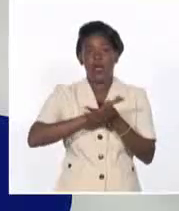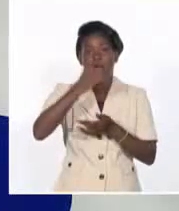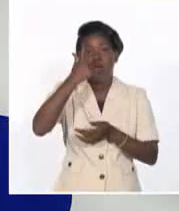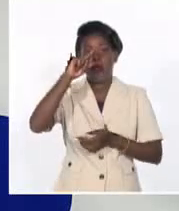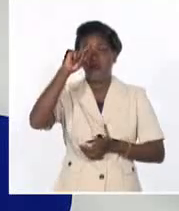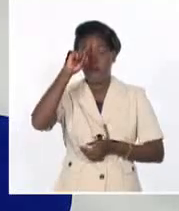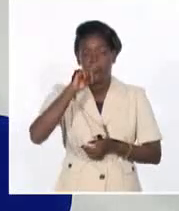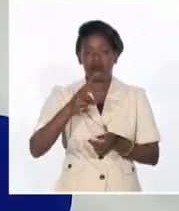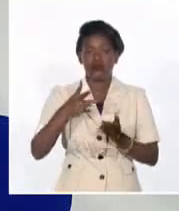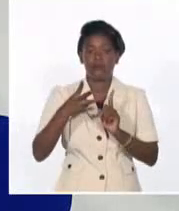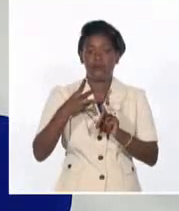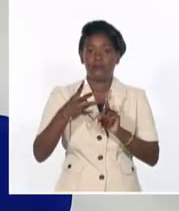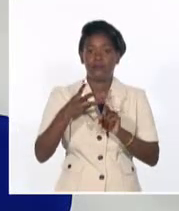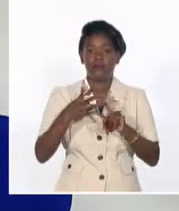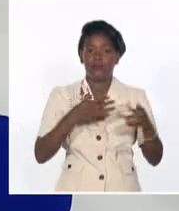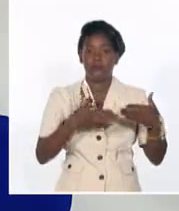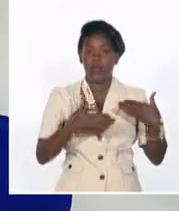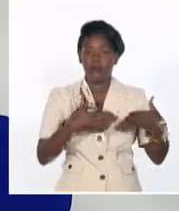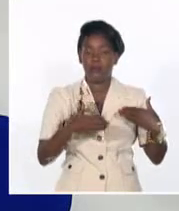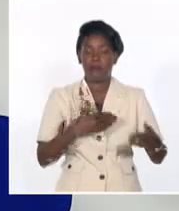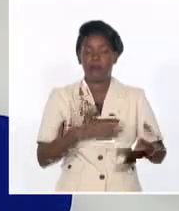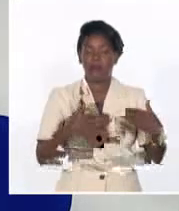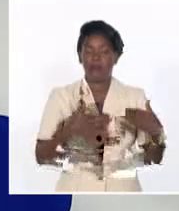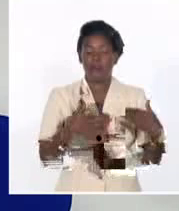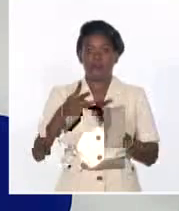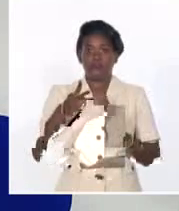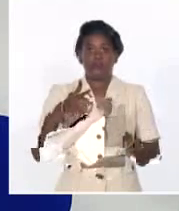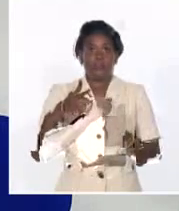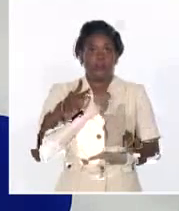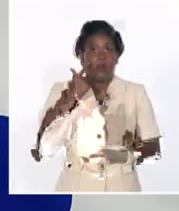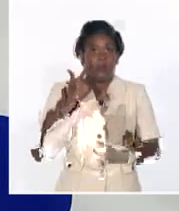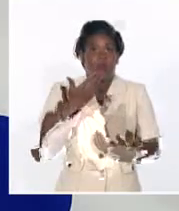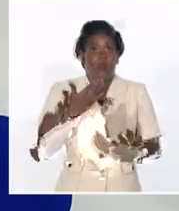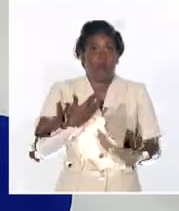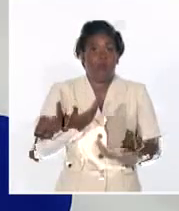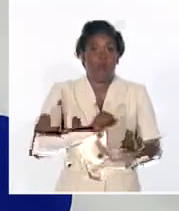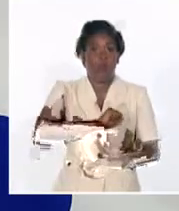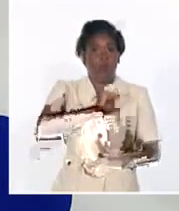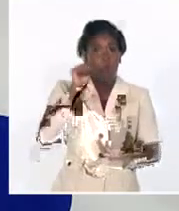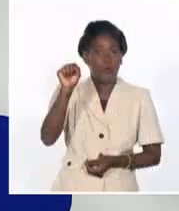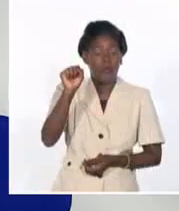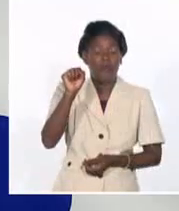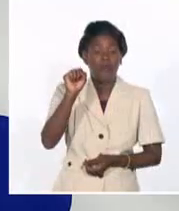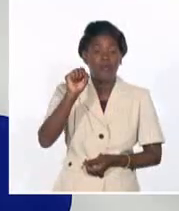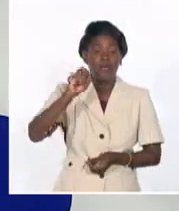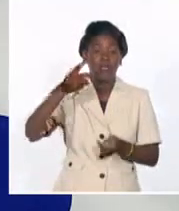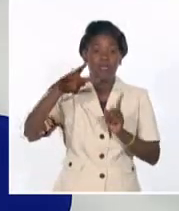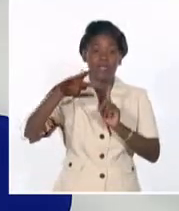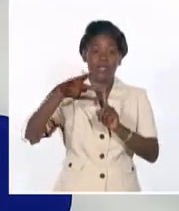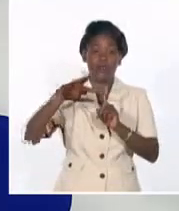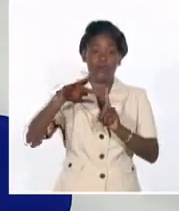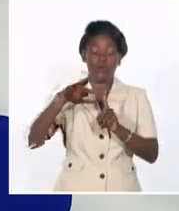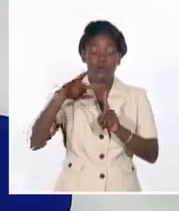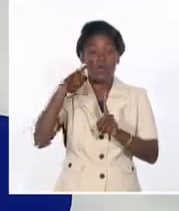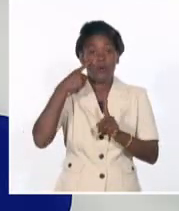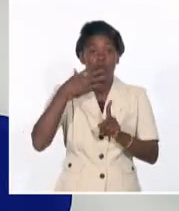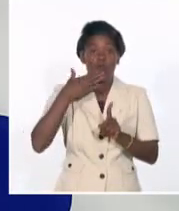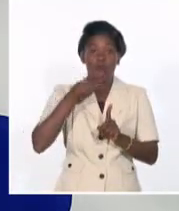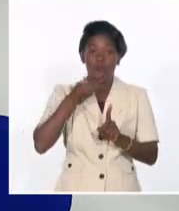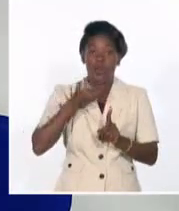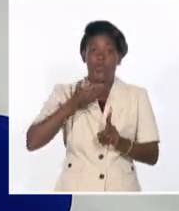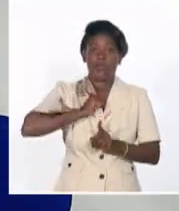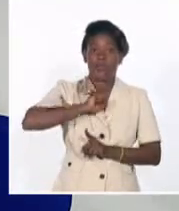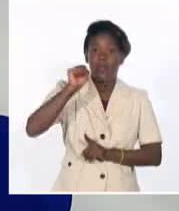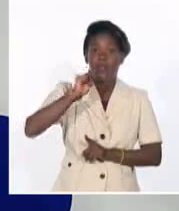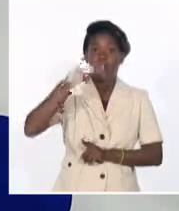pretendemos pasar de segundo. Entre las novedades que tenemos es, dentro del pronóstico que tenemos es, lograr ganar dos partidos